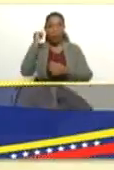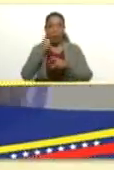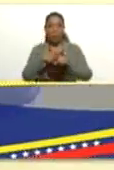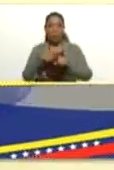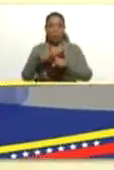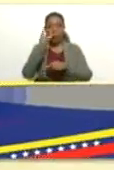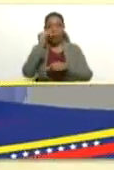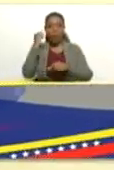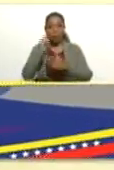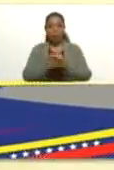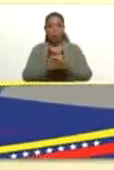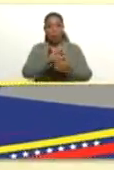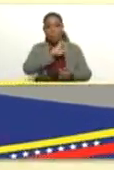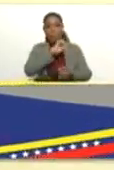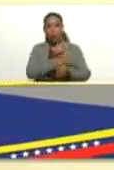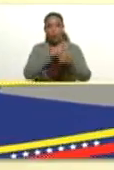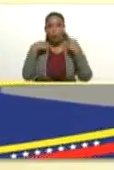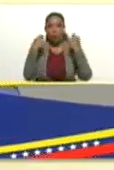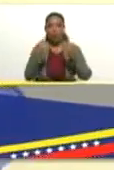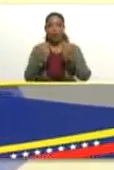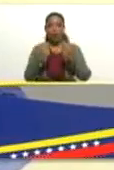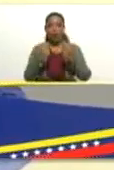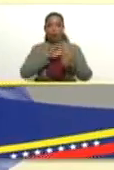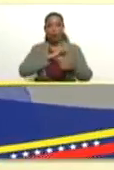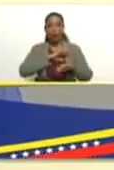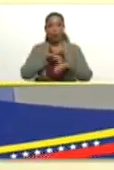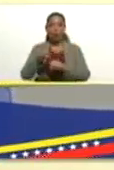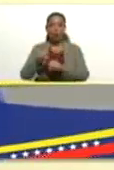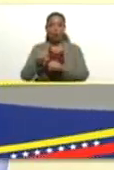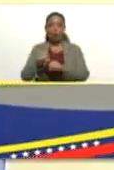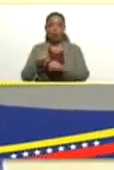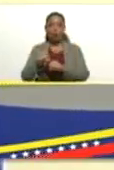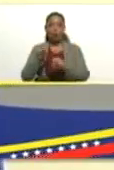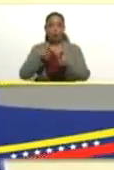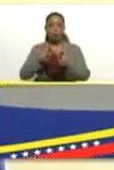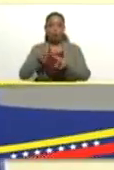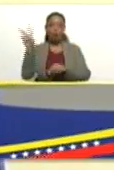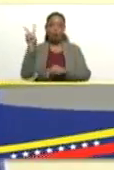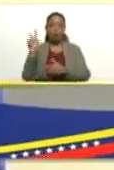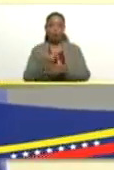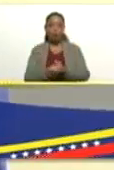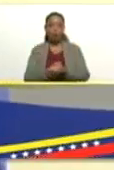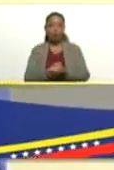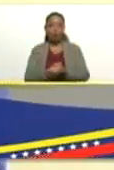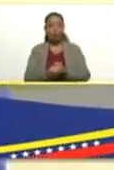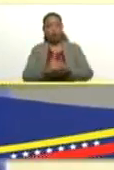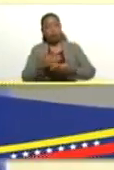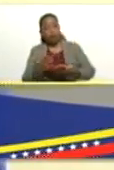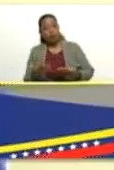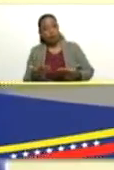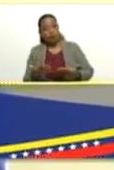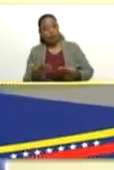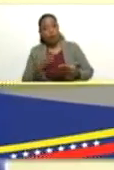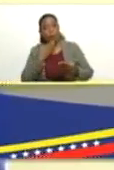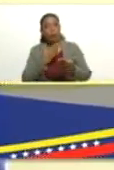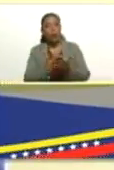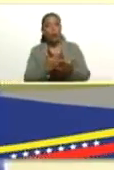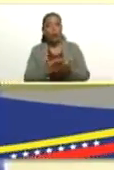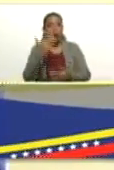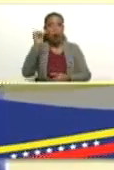el compadre, poder popular, empoderarse allí, los viviendas venezolanos. Y la propuesta que